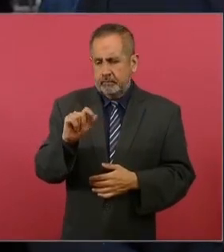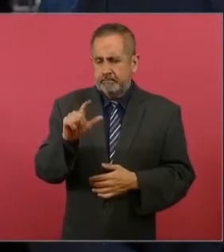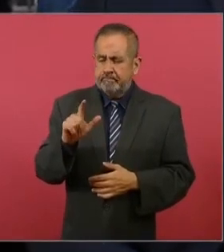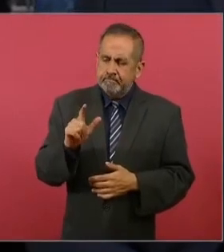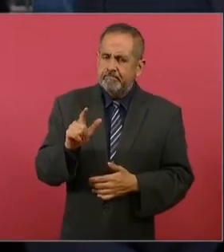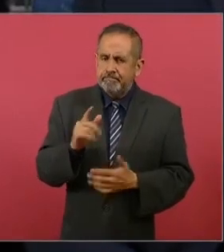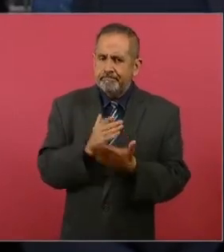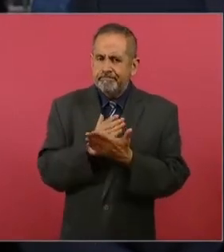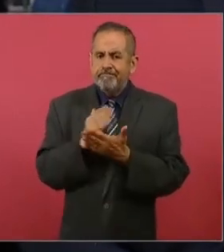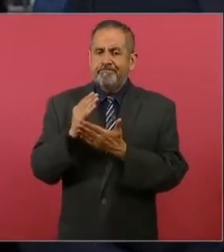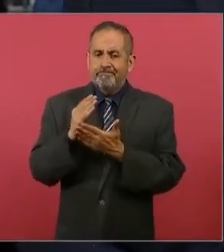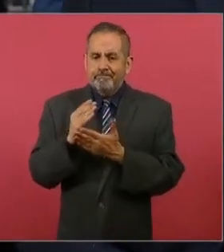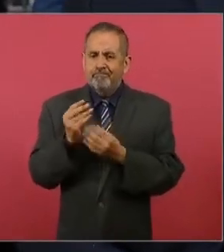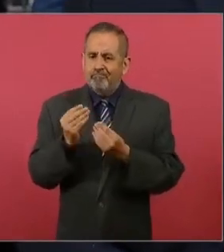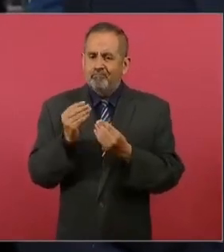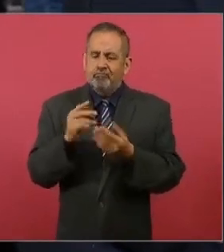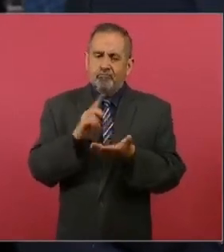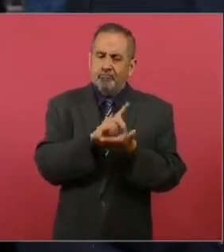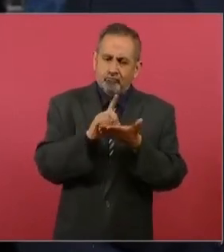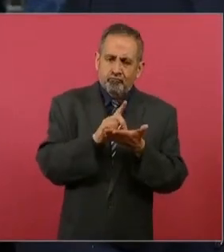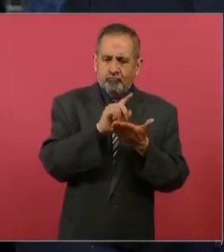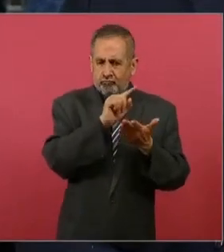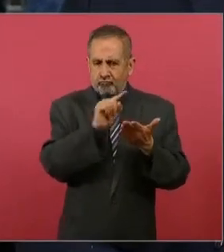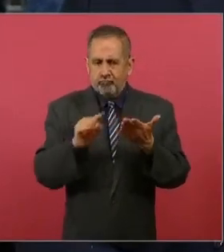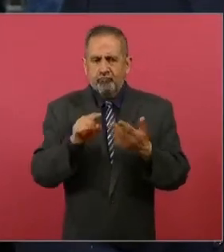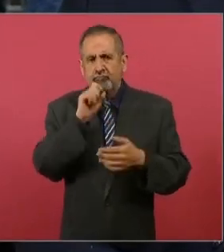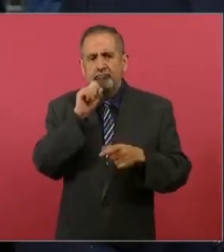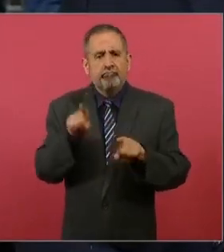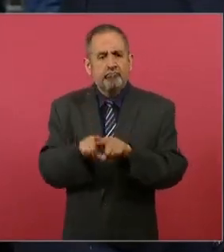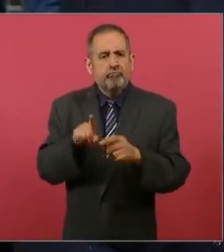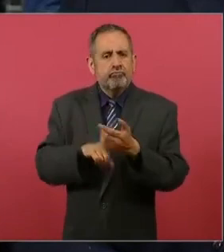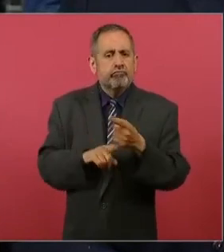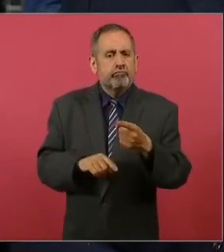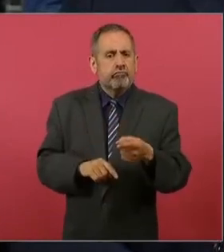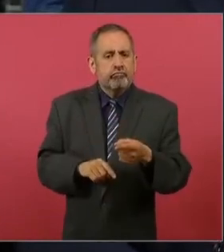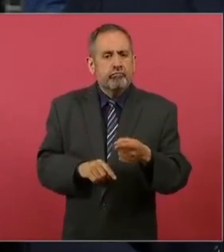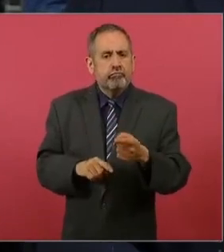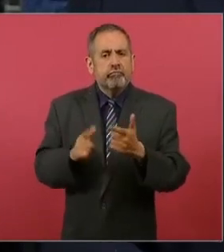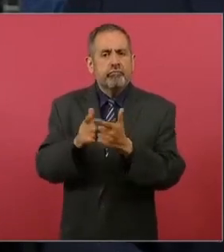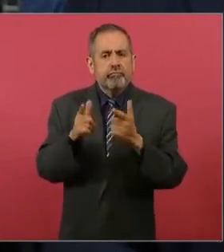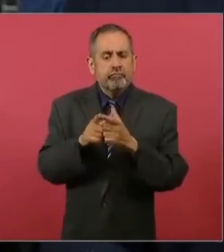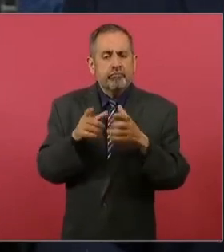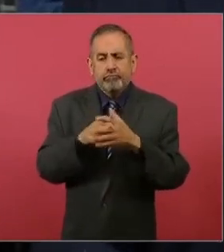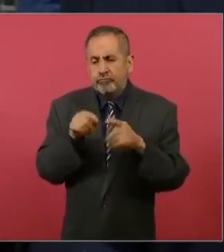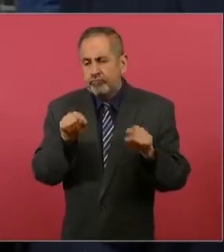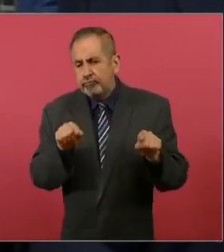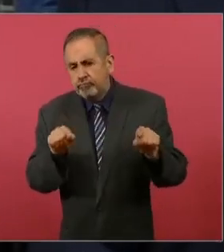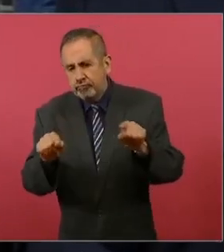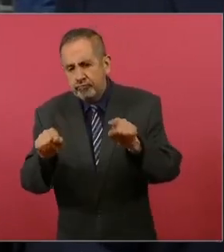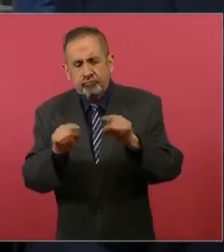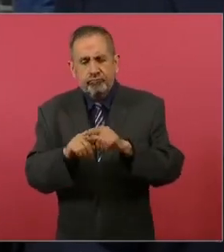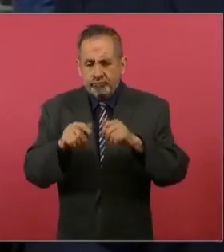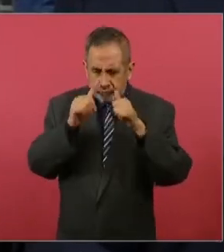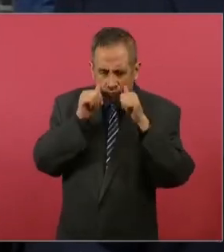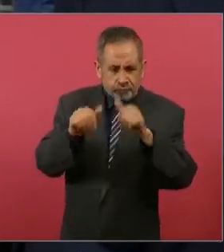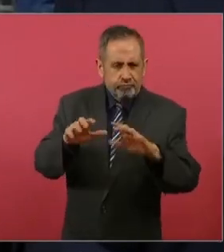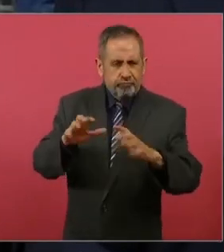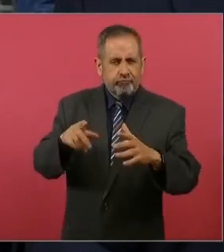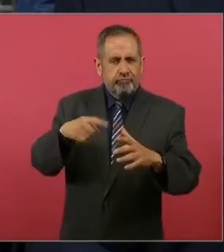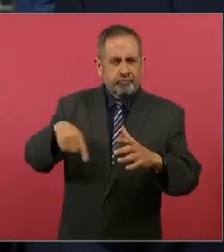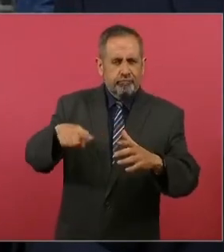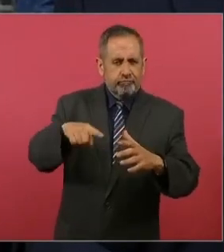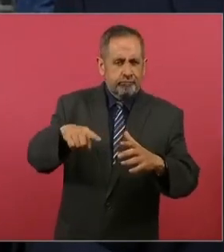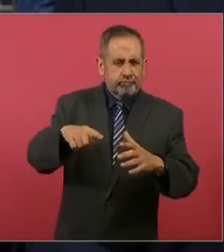bueno, preguntarle, se ha encontrado, sobre todo por parte de grupos que atienden directamente a personas que